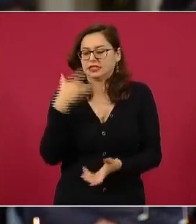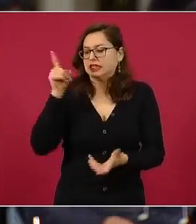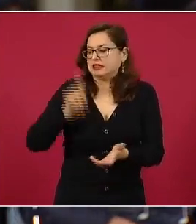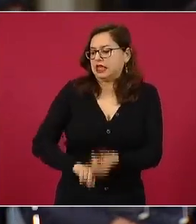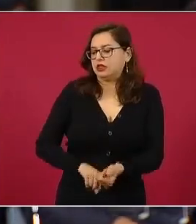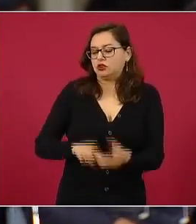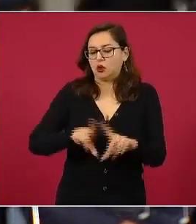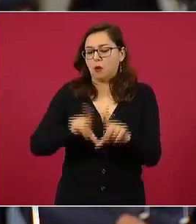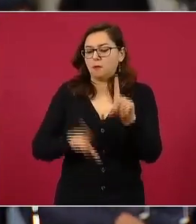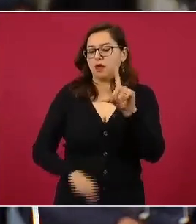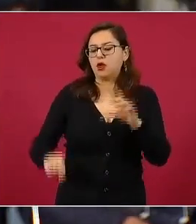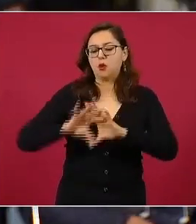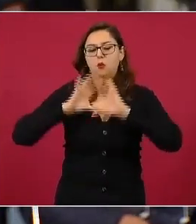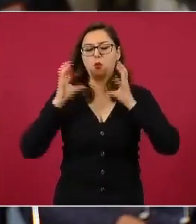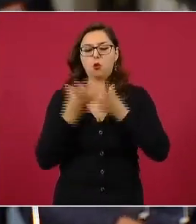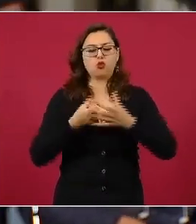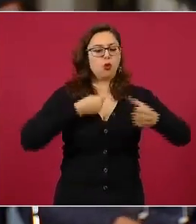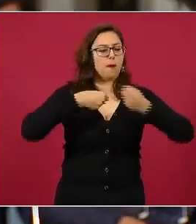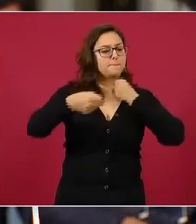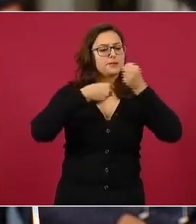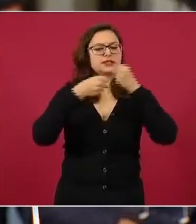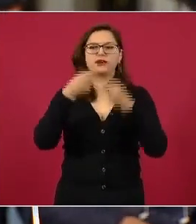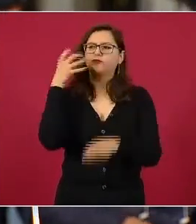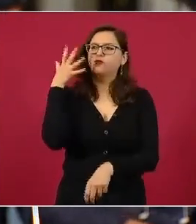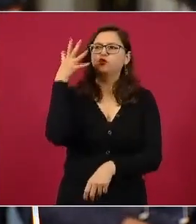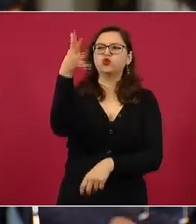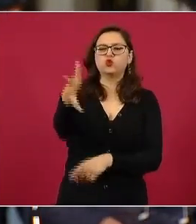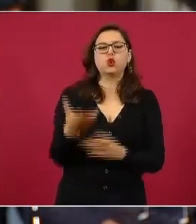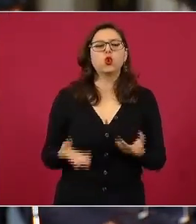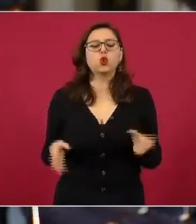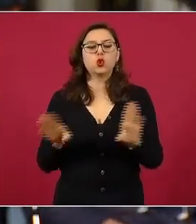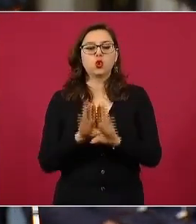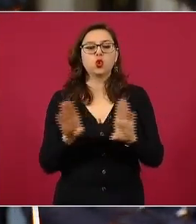y de la prensa mundial? Porque pareciera,